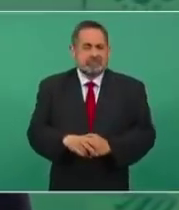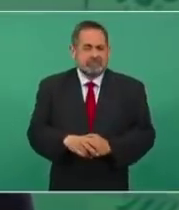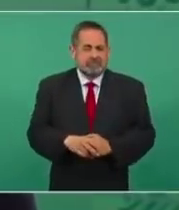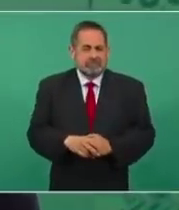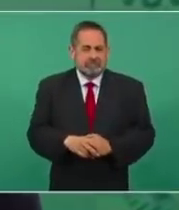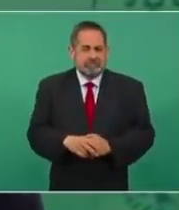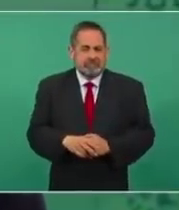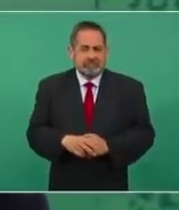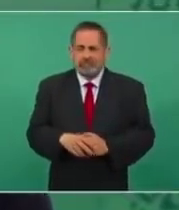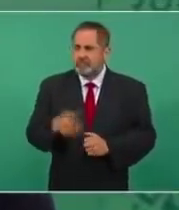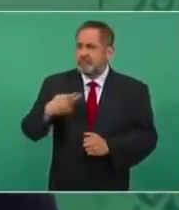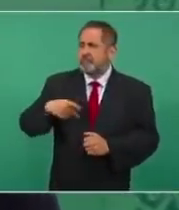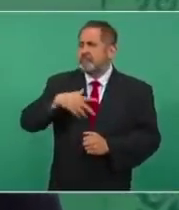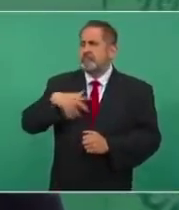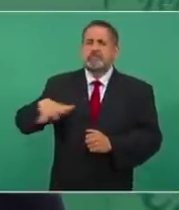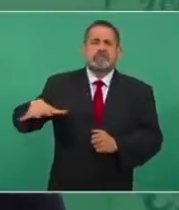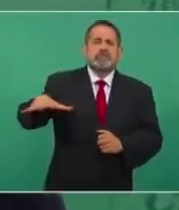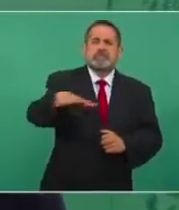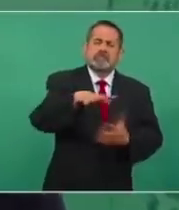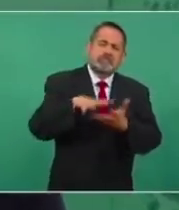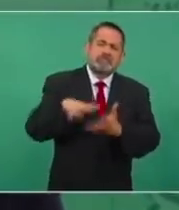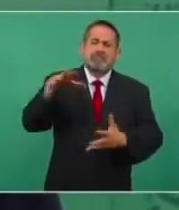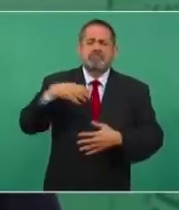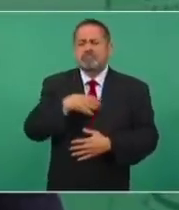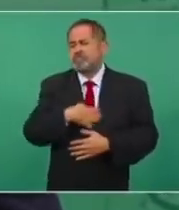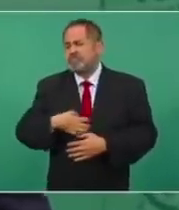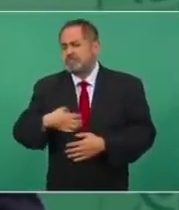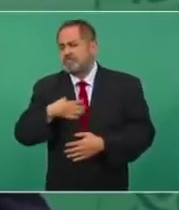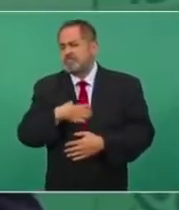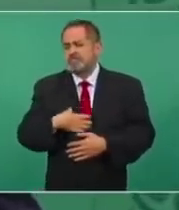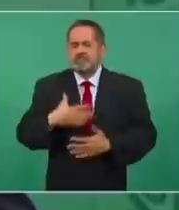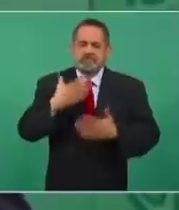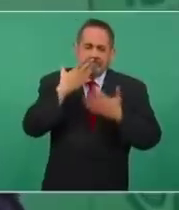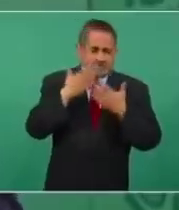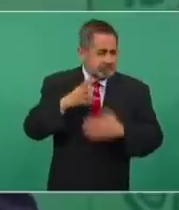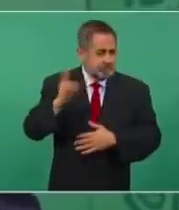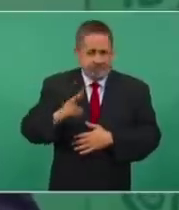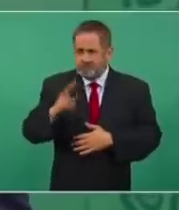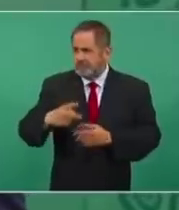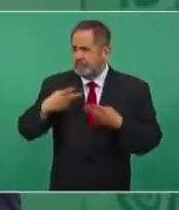El pueblo está contento, la gente está, la verdad,